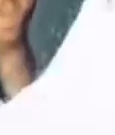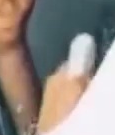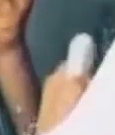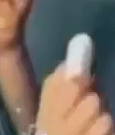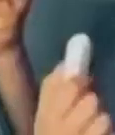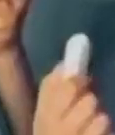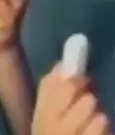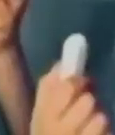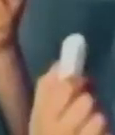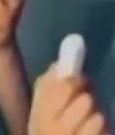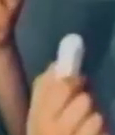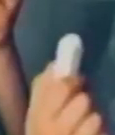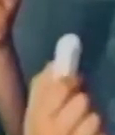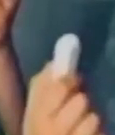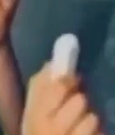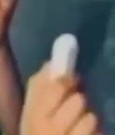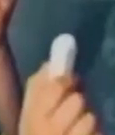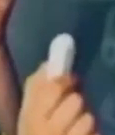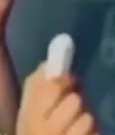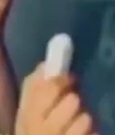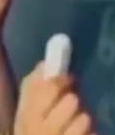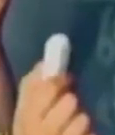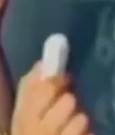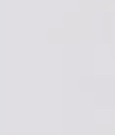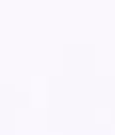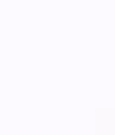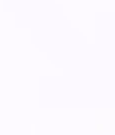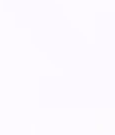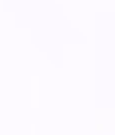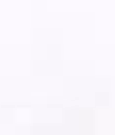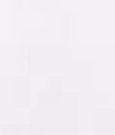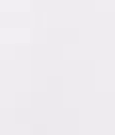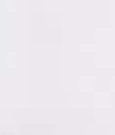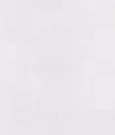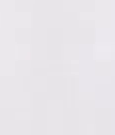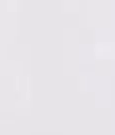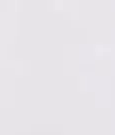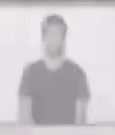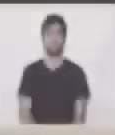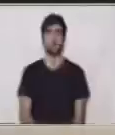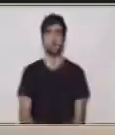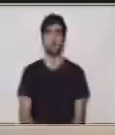A continuación, matemática, segundo básico.